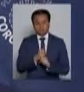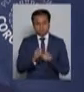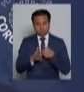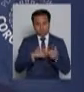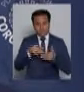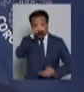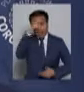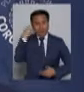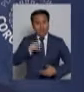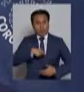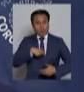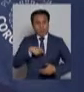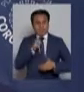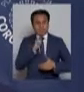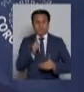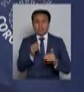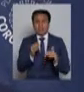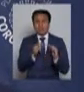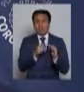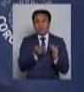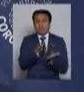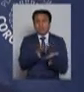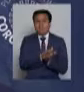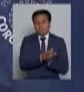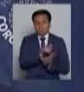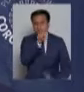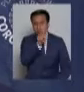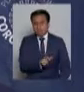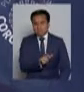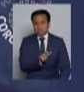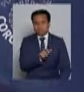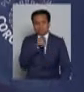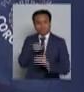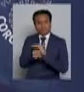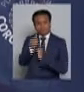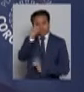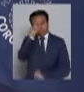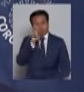Araucanía, que fallece en su domicilio, no se hospitaliza.